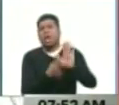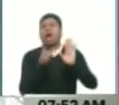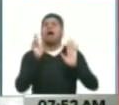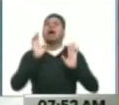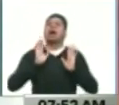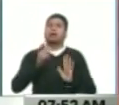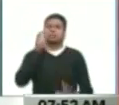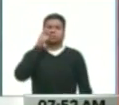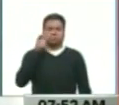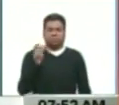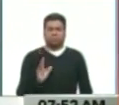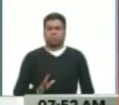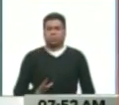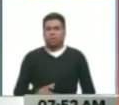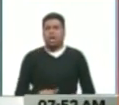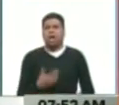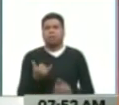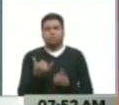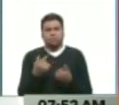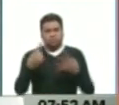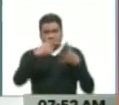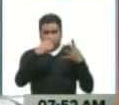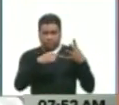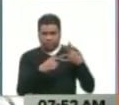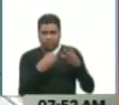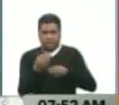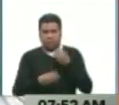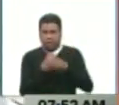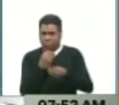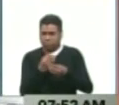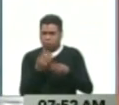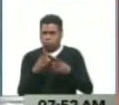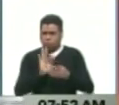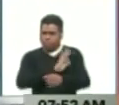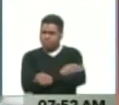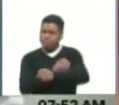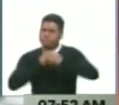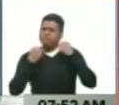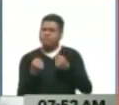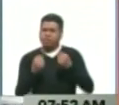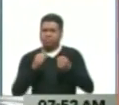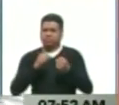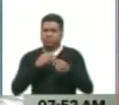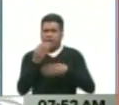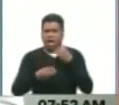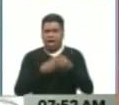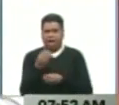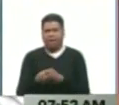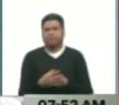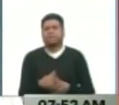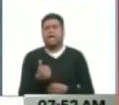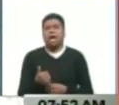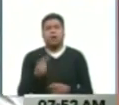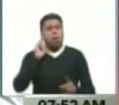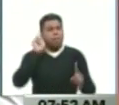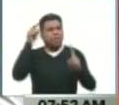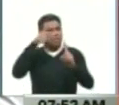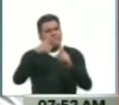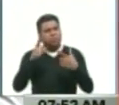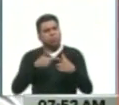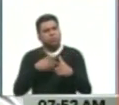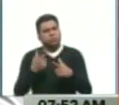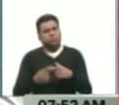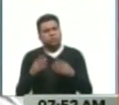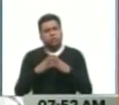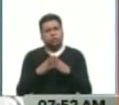a potencializar nuestras capacidades creadoras. Esa misión cultura tenía como objetivo entonces tener en todos los